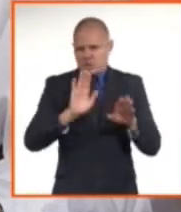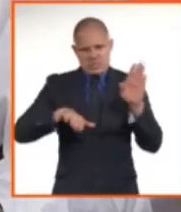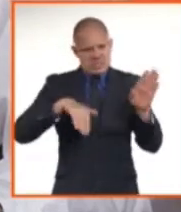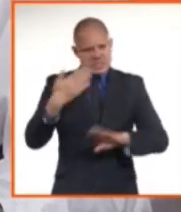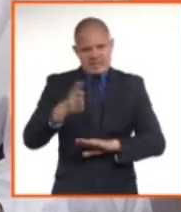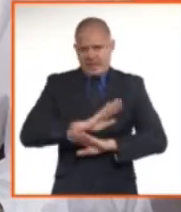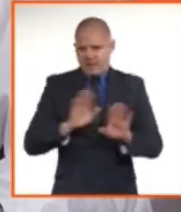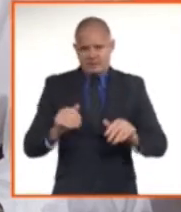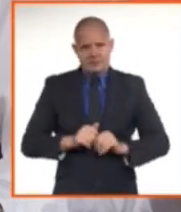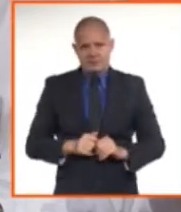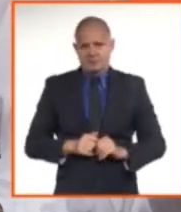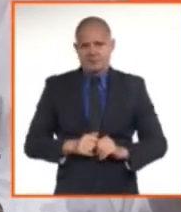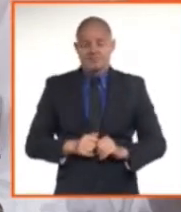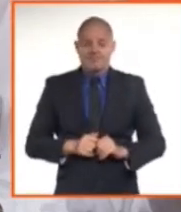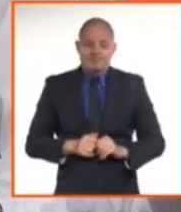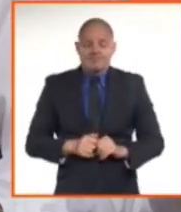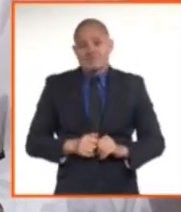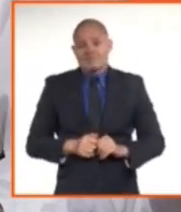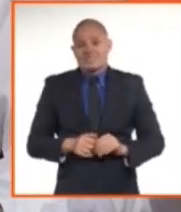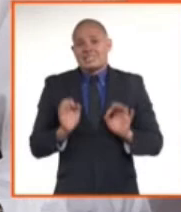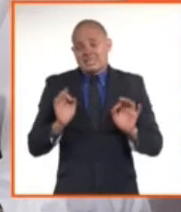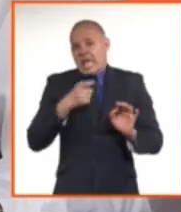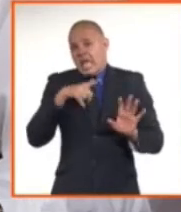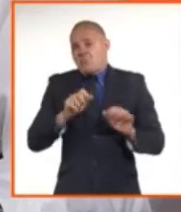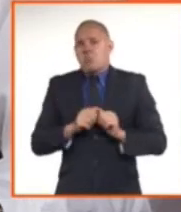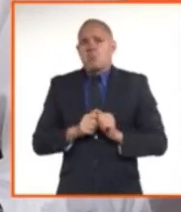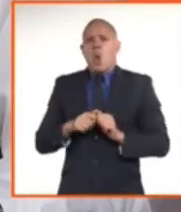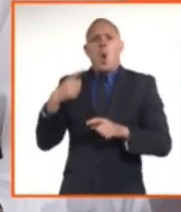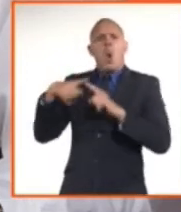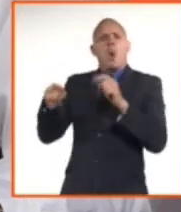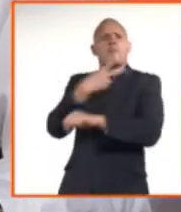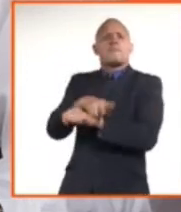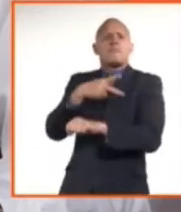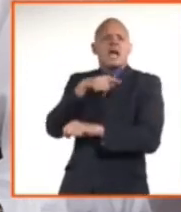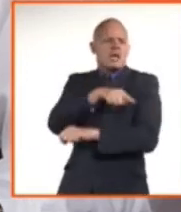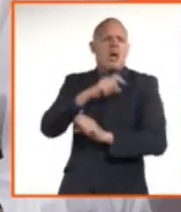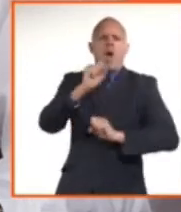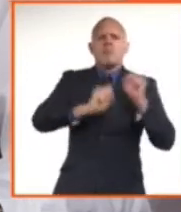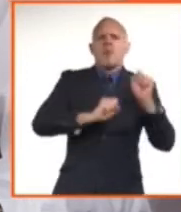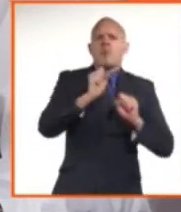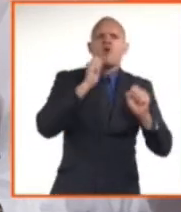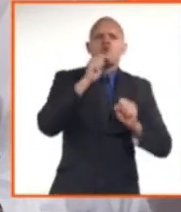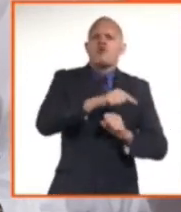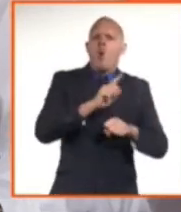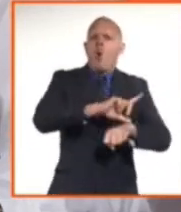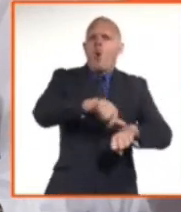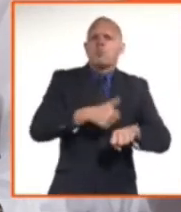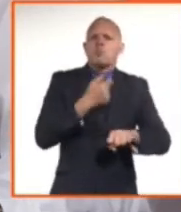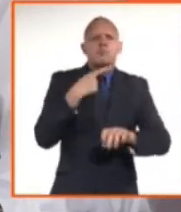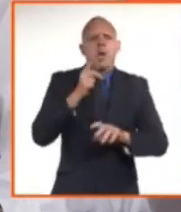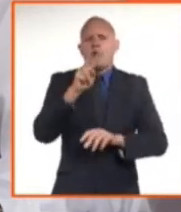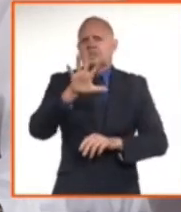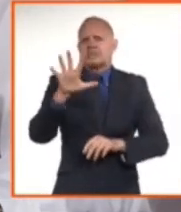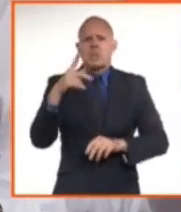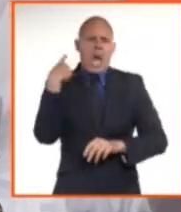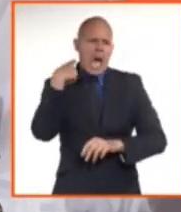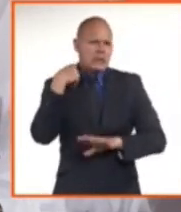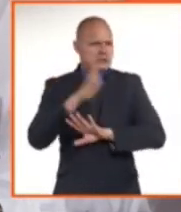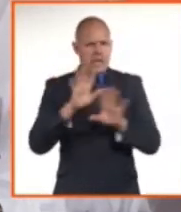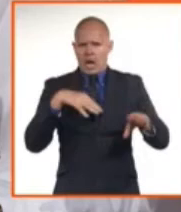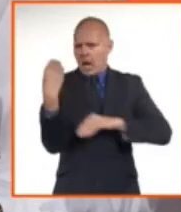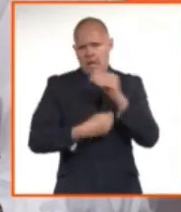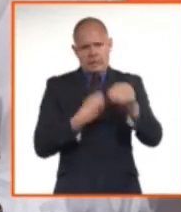mundo normalmente está diseñada, ¿no? Sí, normalmente una central termoeléctrica está en 25 años de operación y alrededor